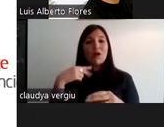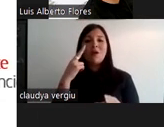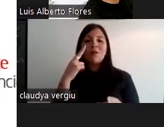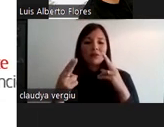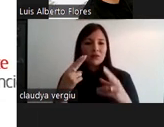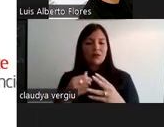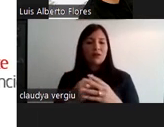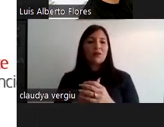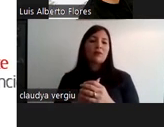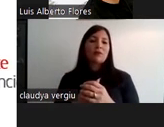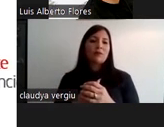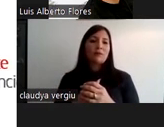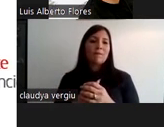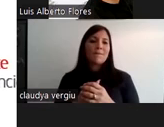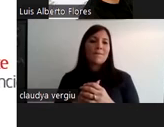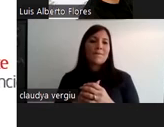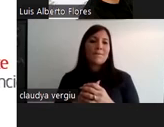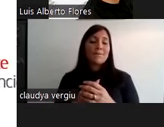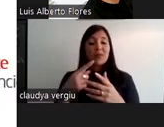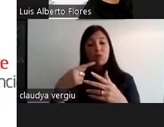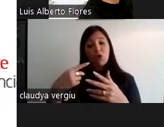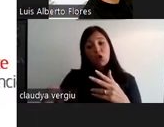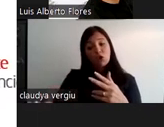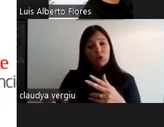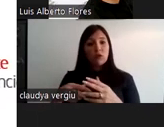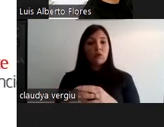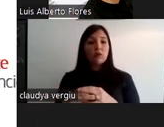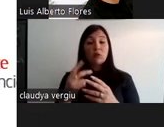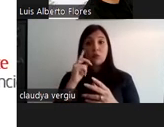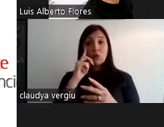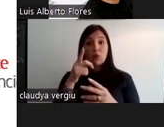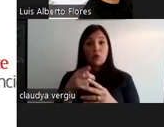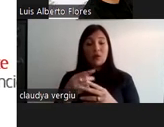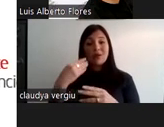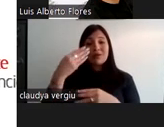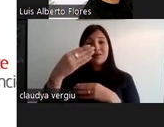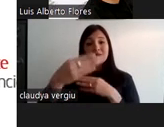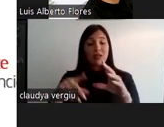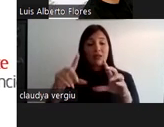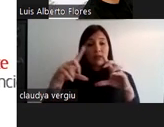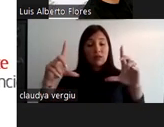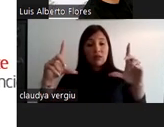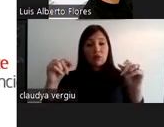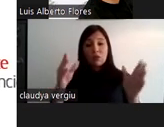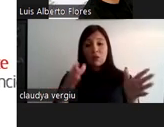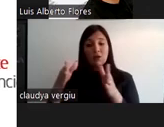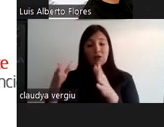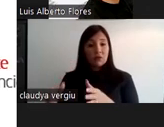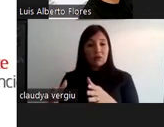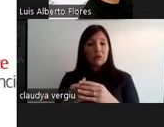de intención por otro lado como podemos ver en el siguiente cuadro que está a su derecha